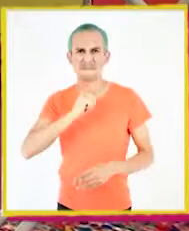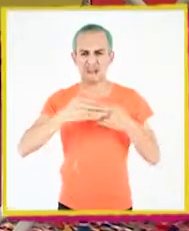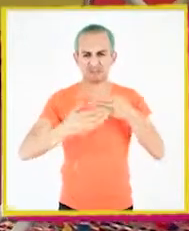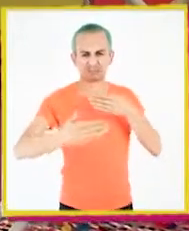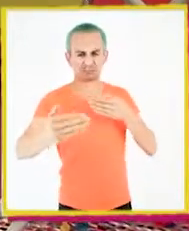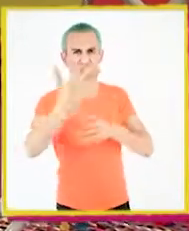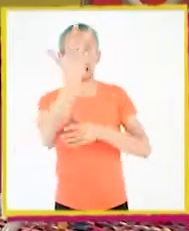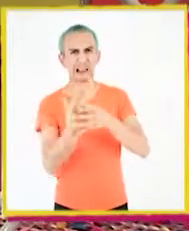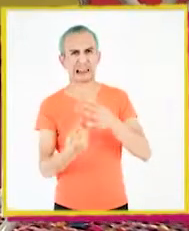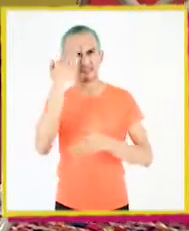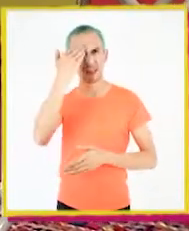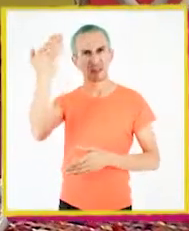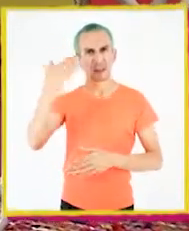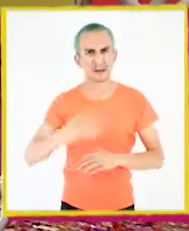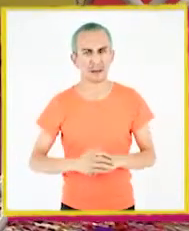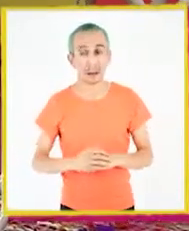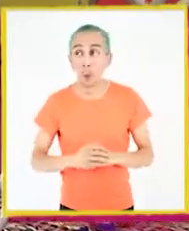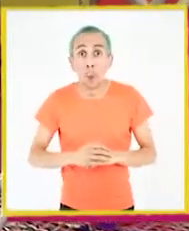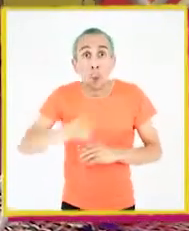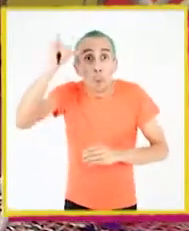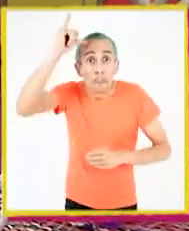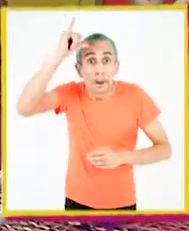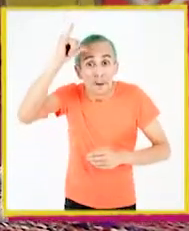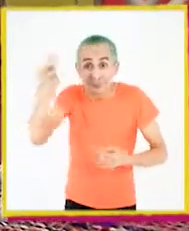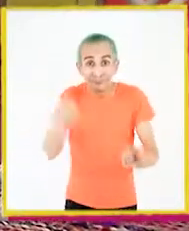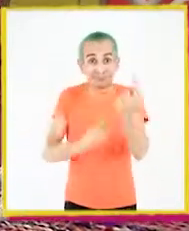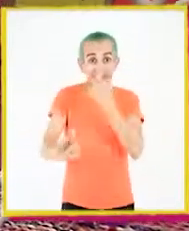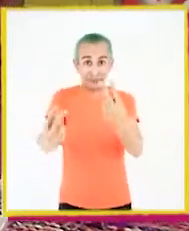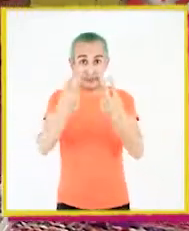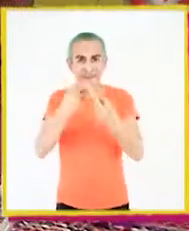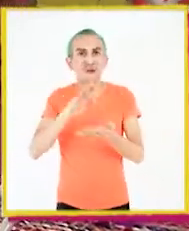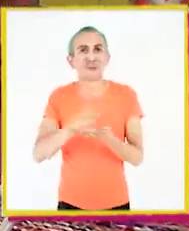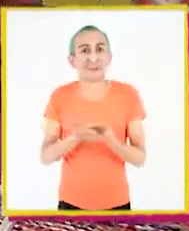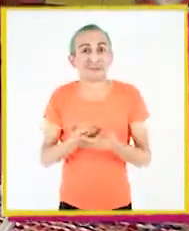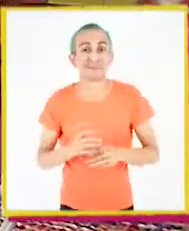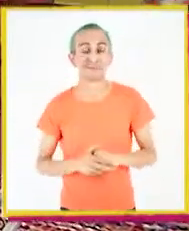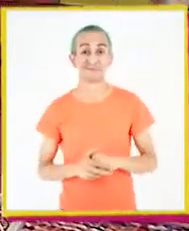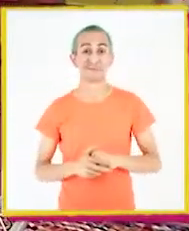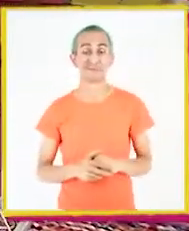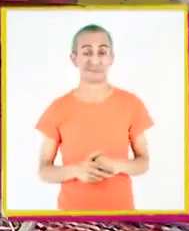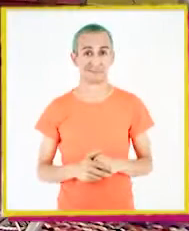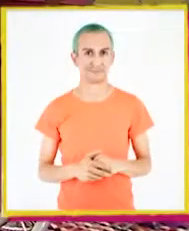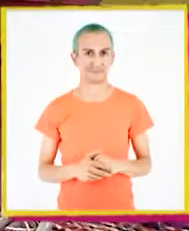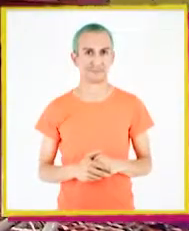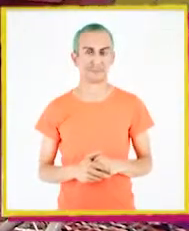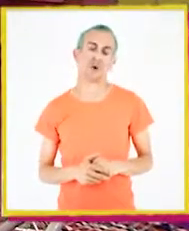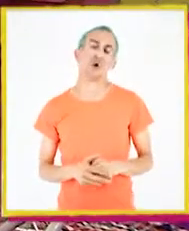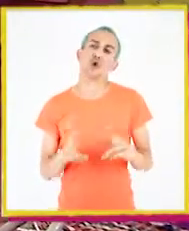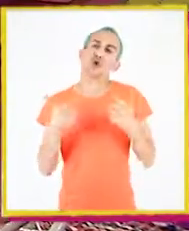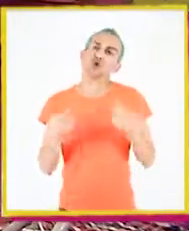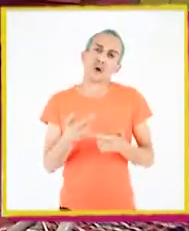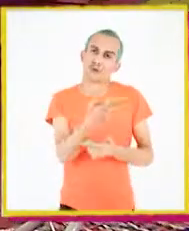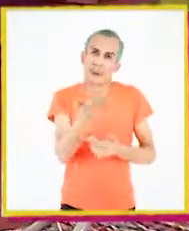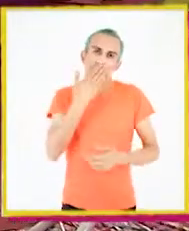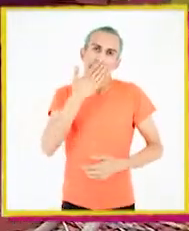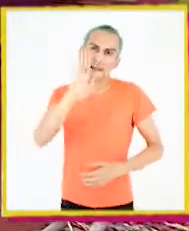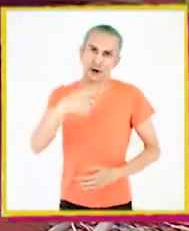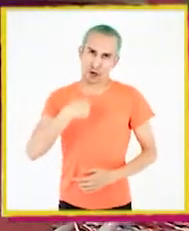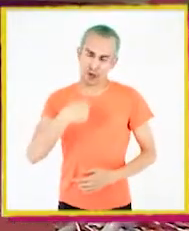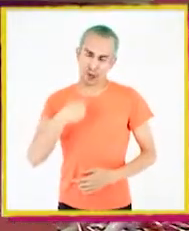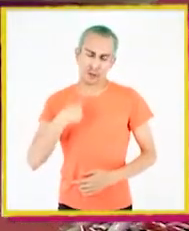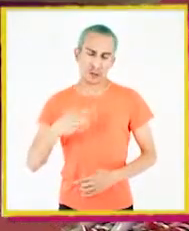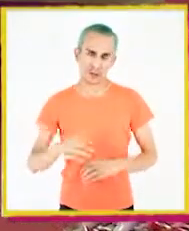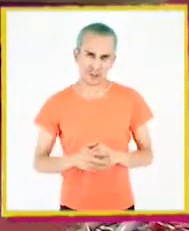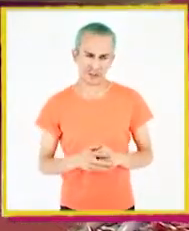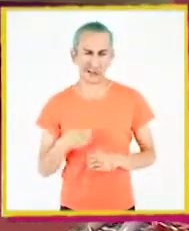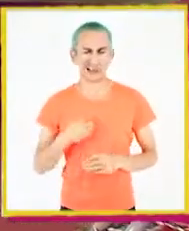mucho para que se termine. ¡Oye! Ay, perdón, ya están aquí. ¿Cómo están? Ay, por suerte ustedes están mejor que